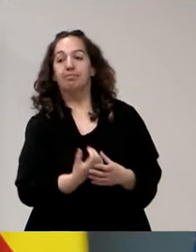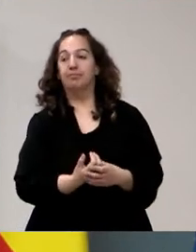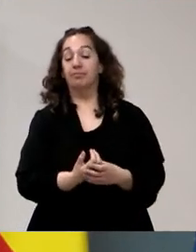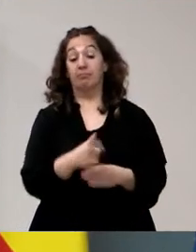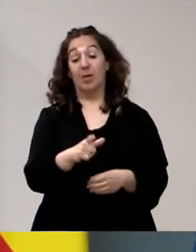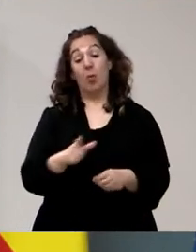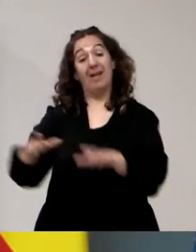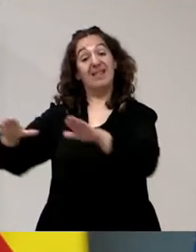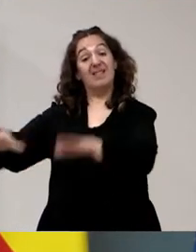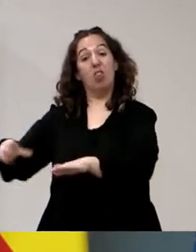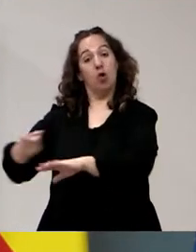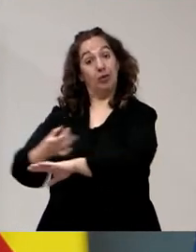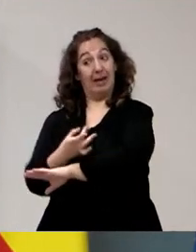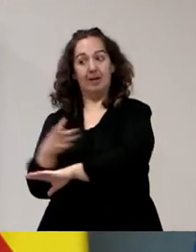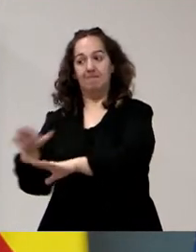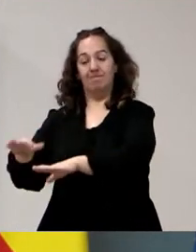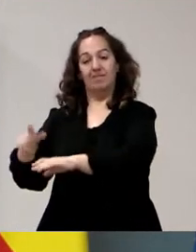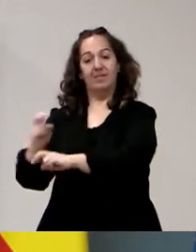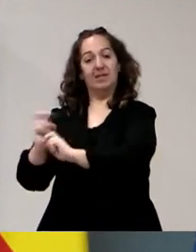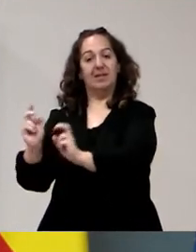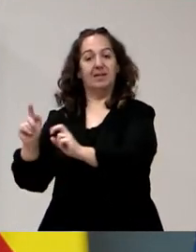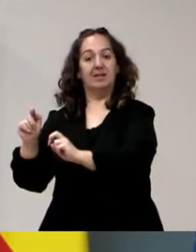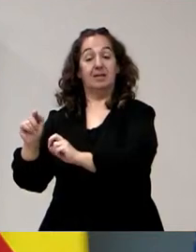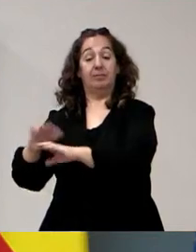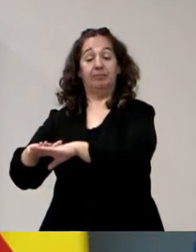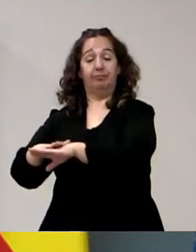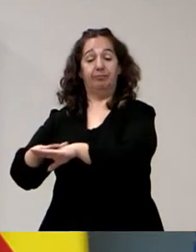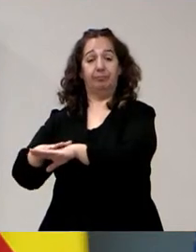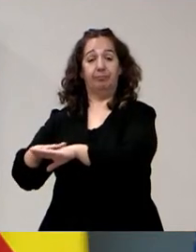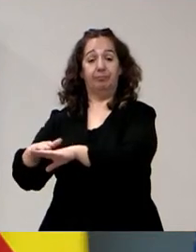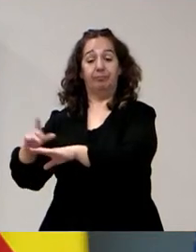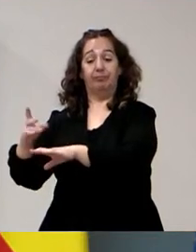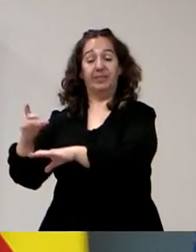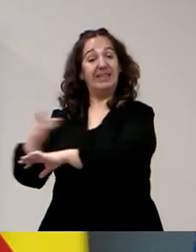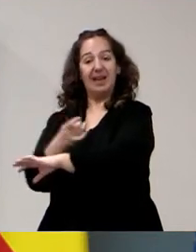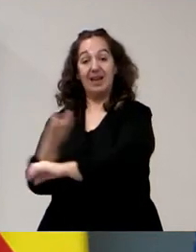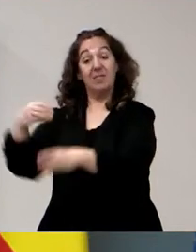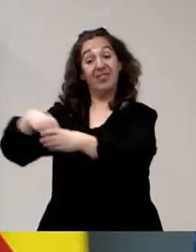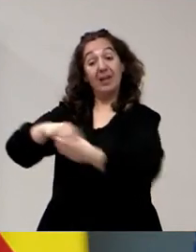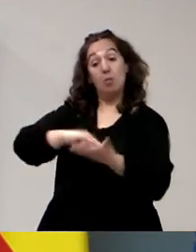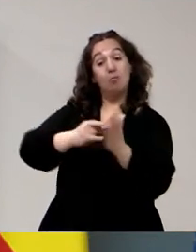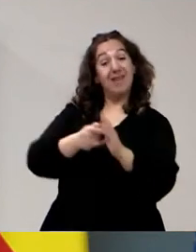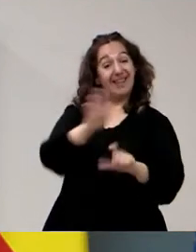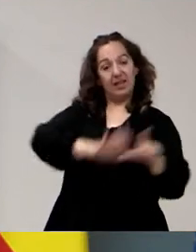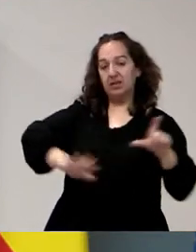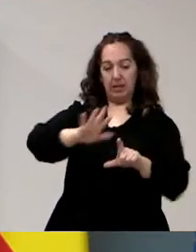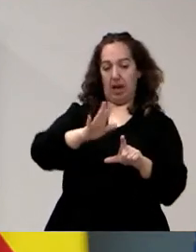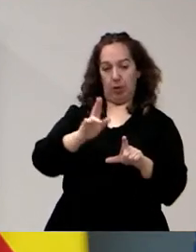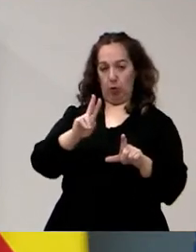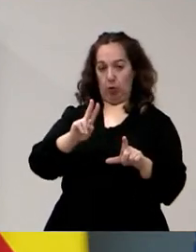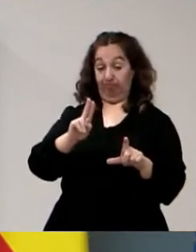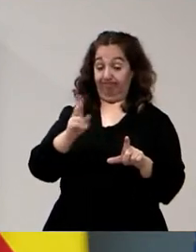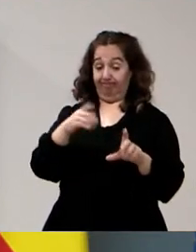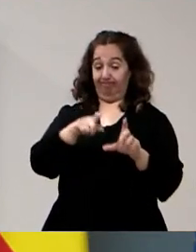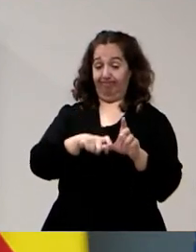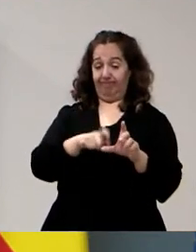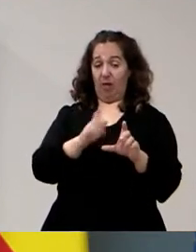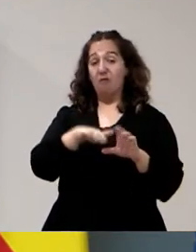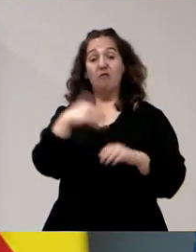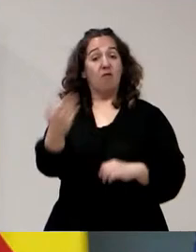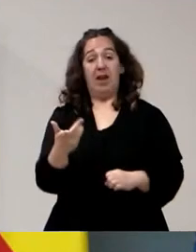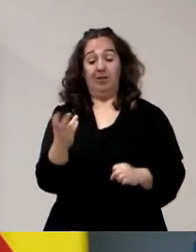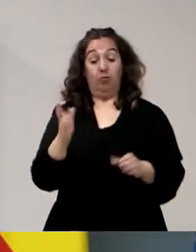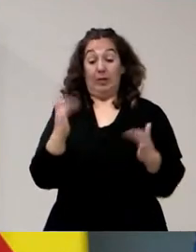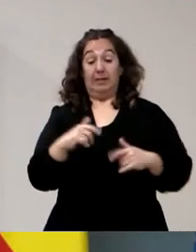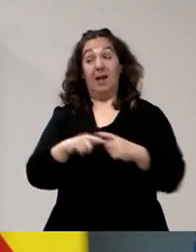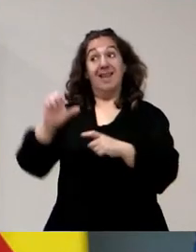estación esa terminal ferroviaria no está en la planificación Estatal no está en la planificación